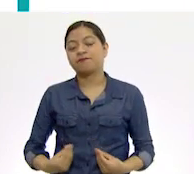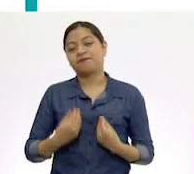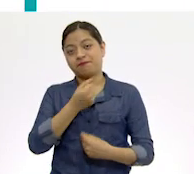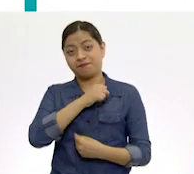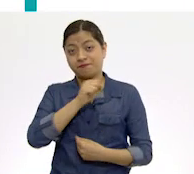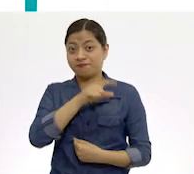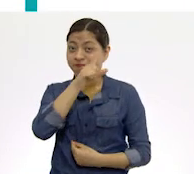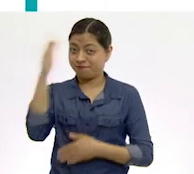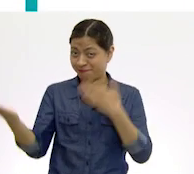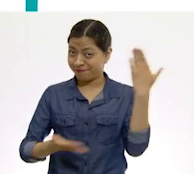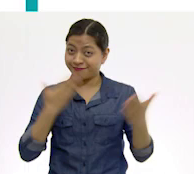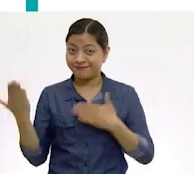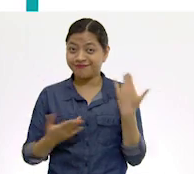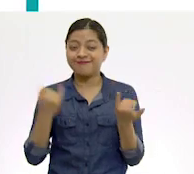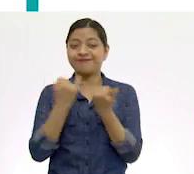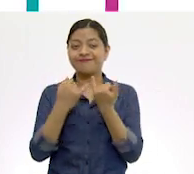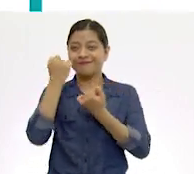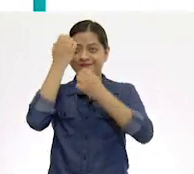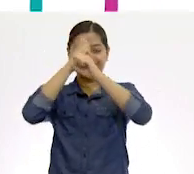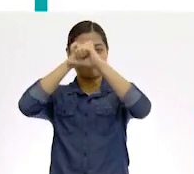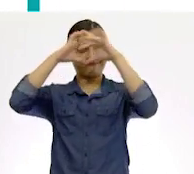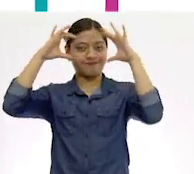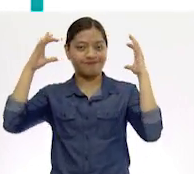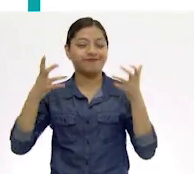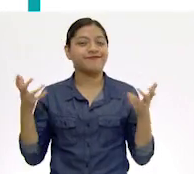y pondrás en acción tu creatividad.